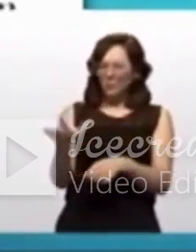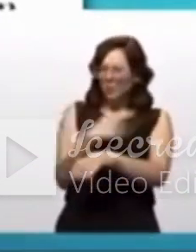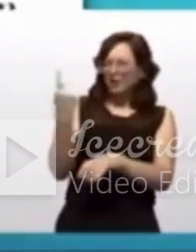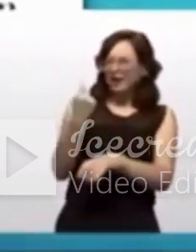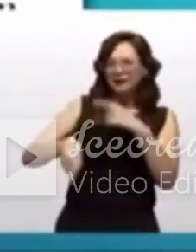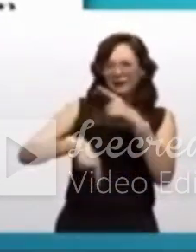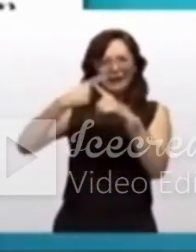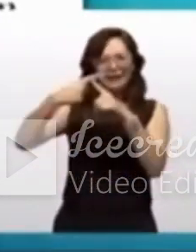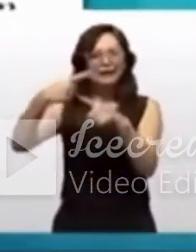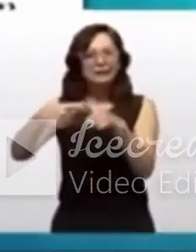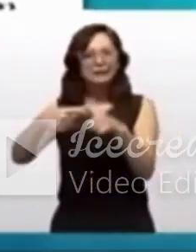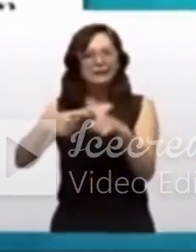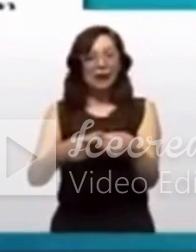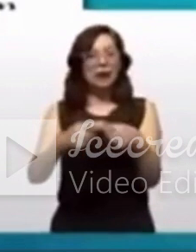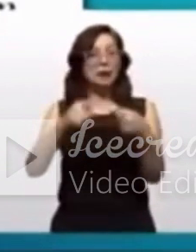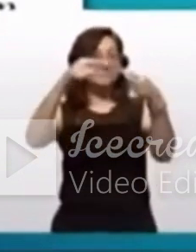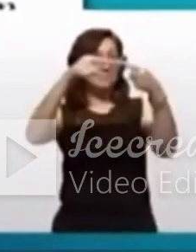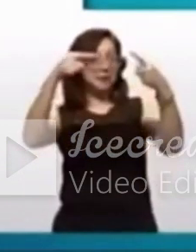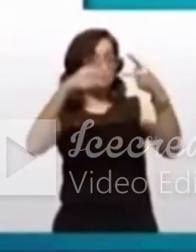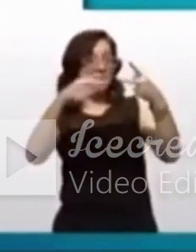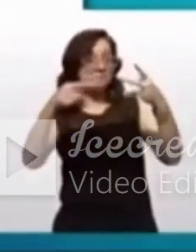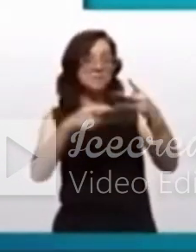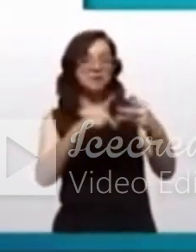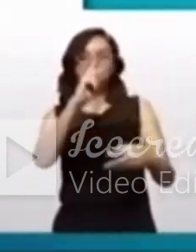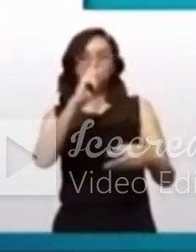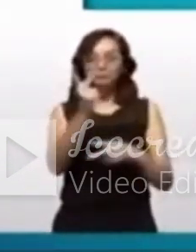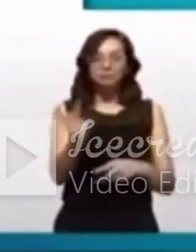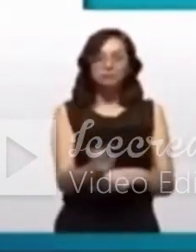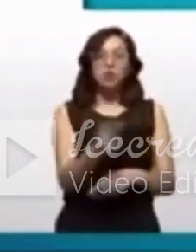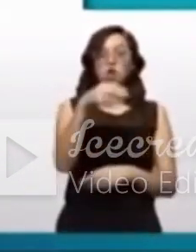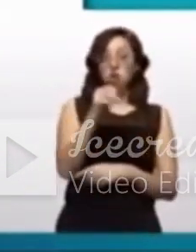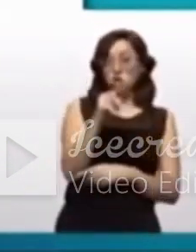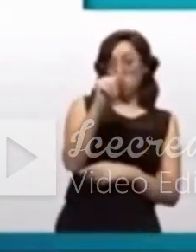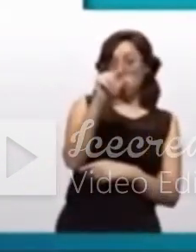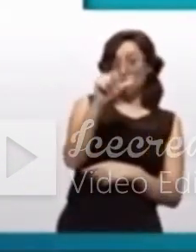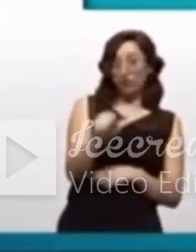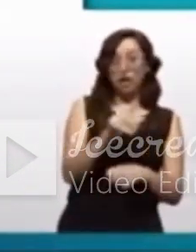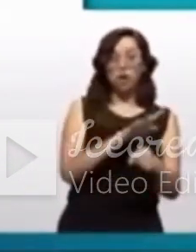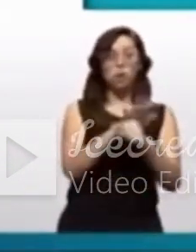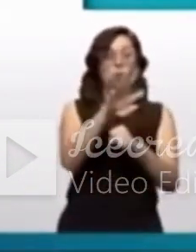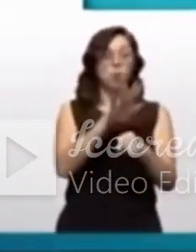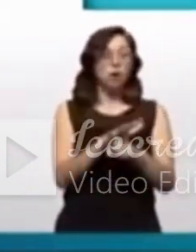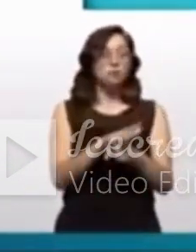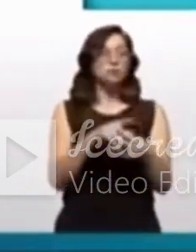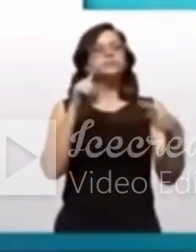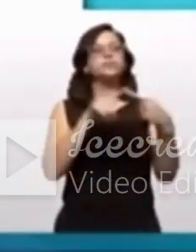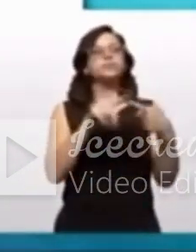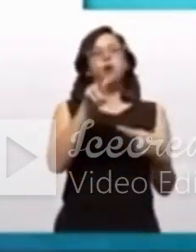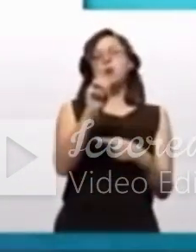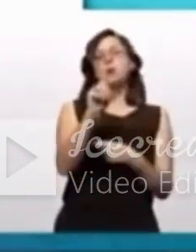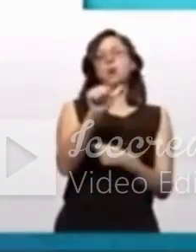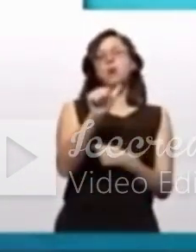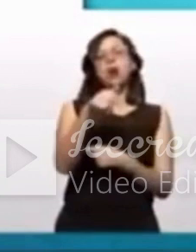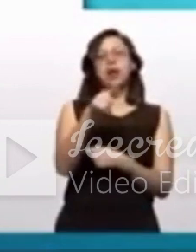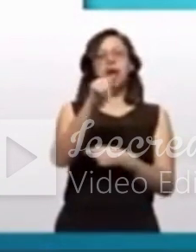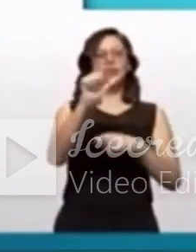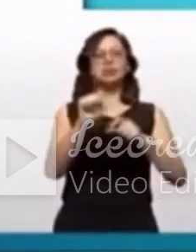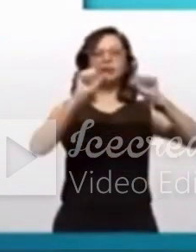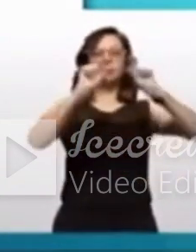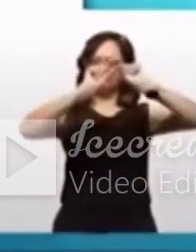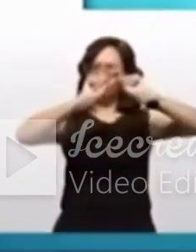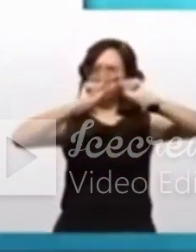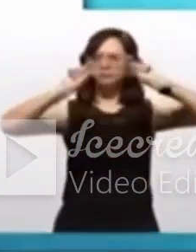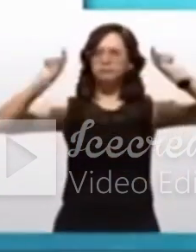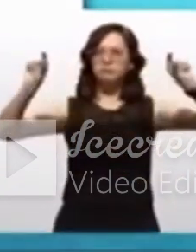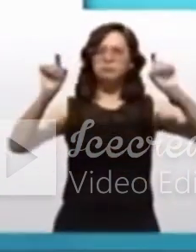Para dar respuesta a estas preguntas, la nota se compone de 4 partes. La primera, la volanta, una breve descripción que presenta en un renglón